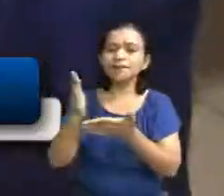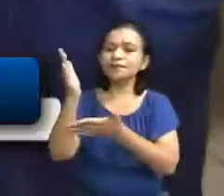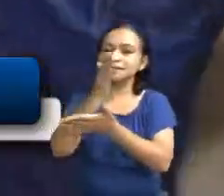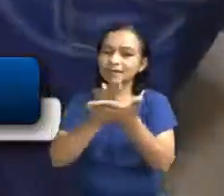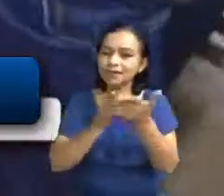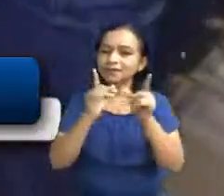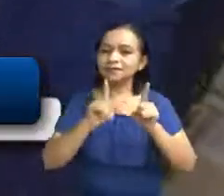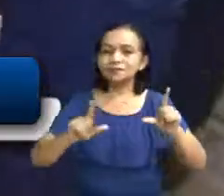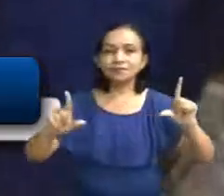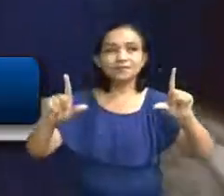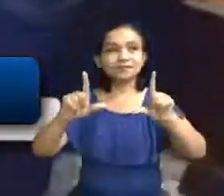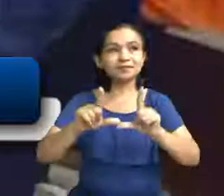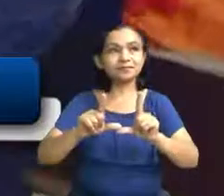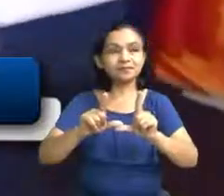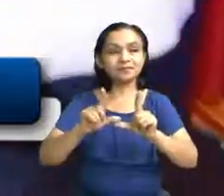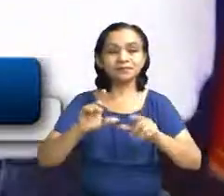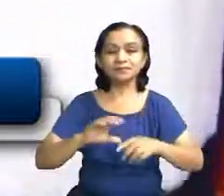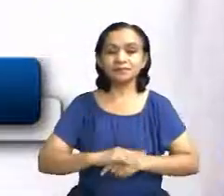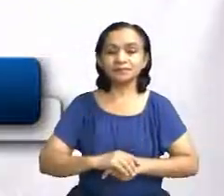sumatoria. Así que